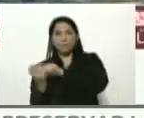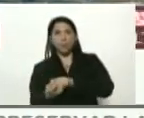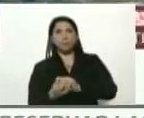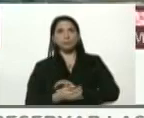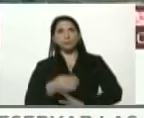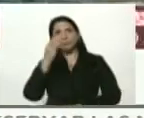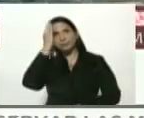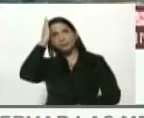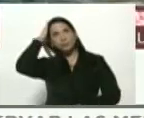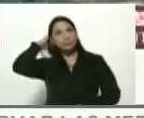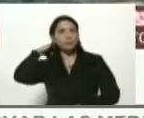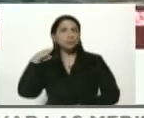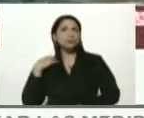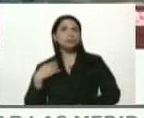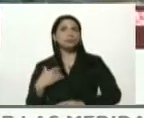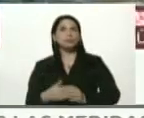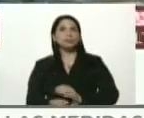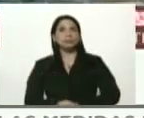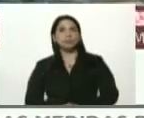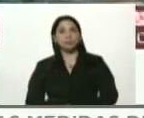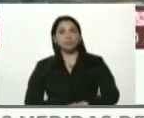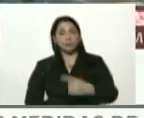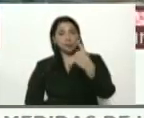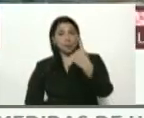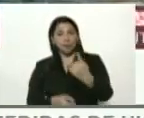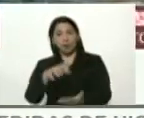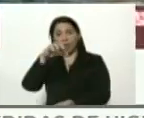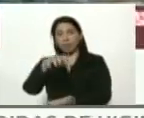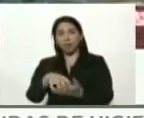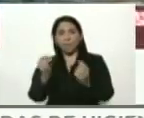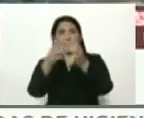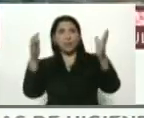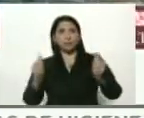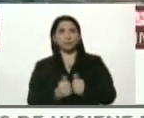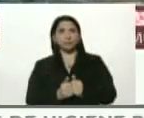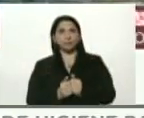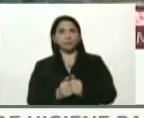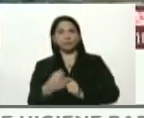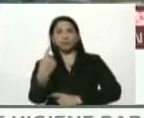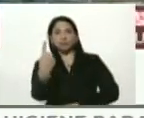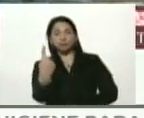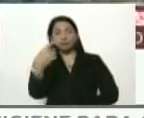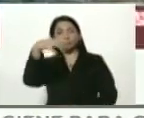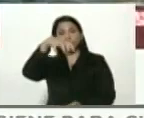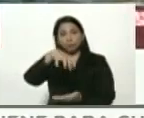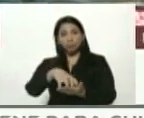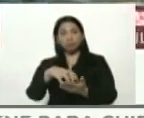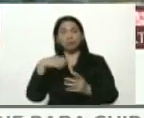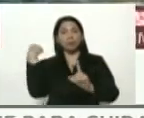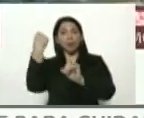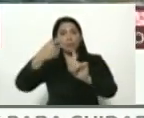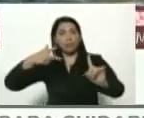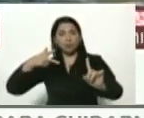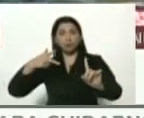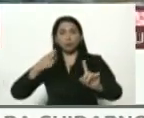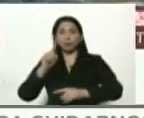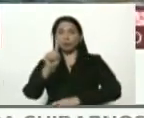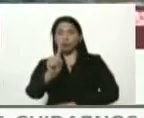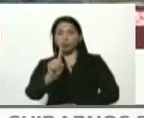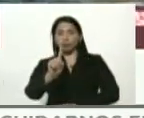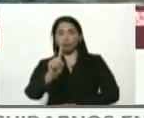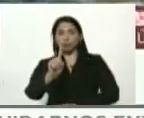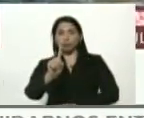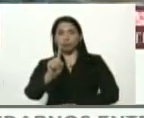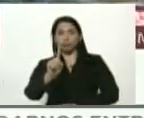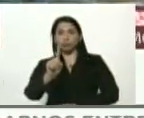estado Nueva Esparta. Un caso en el estado Anzoátegui, un caso en el estado Amazonas, un caso